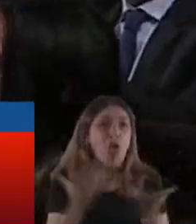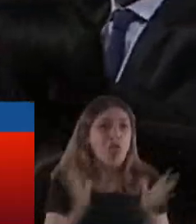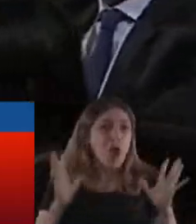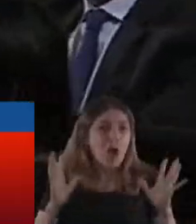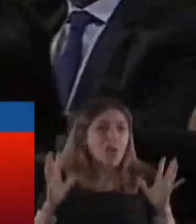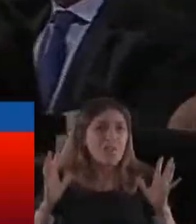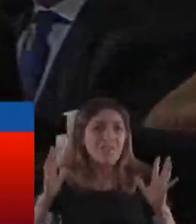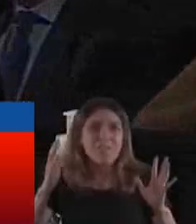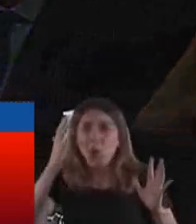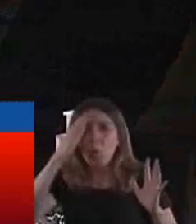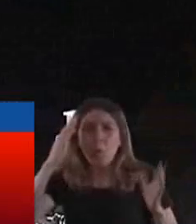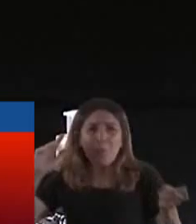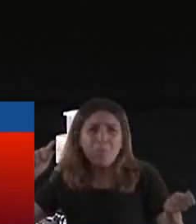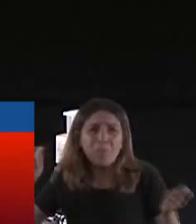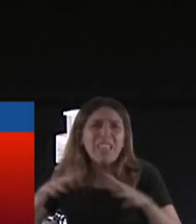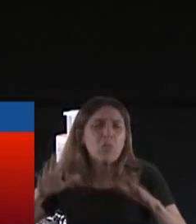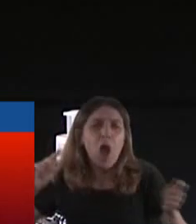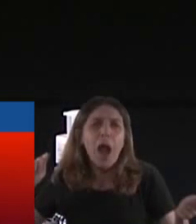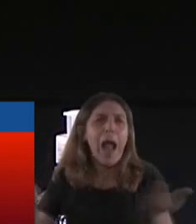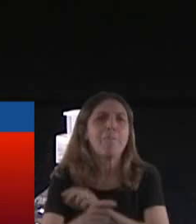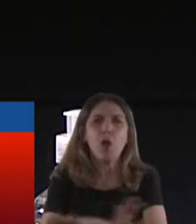ha cambiado.